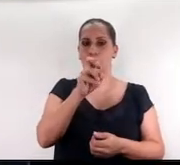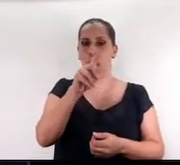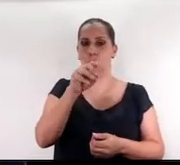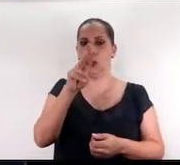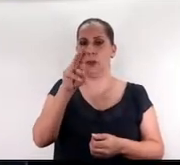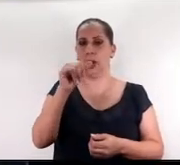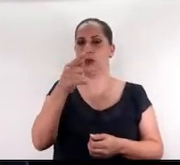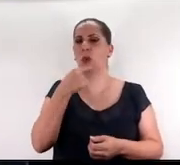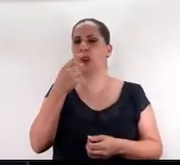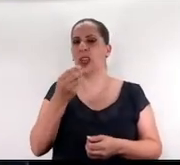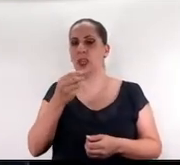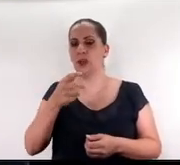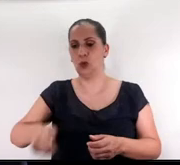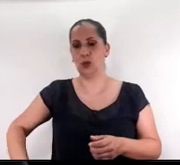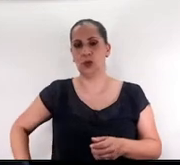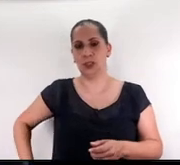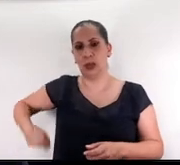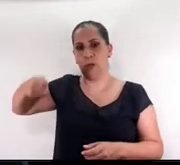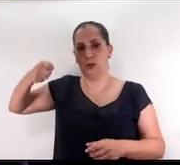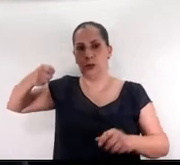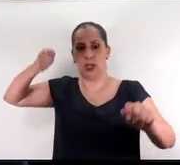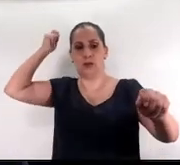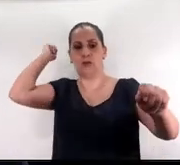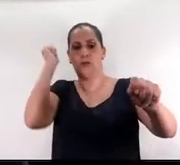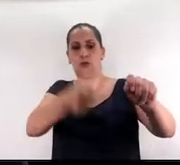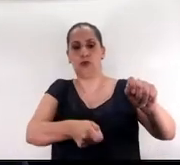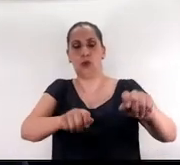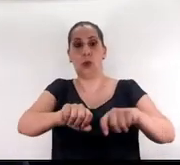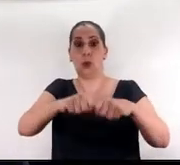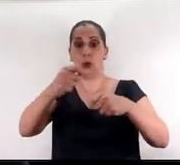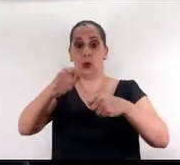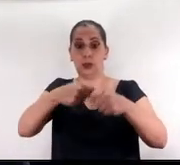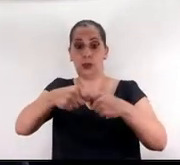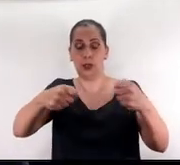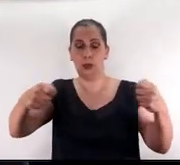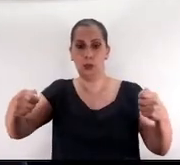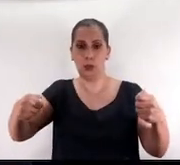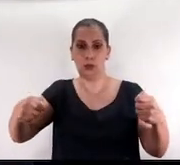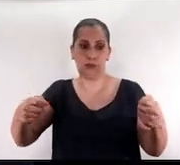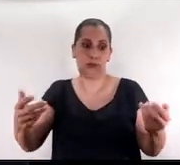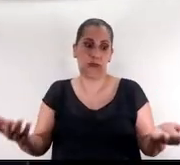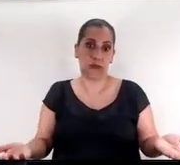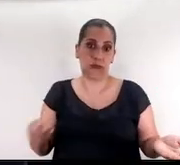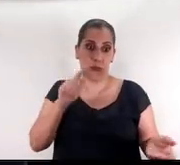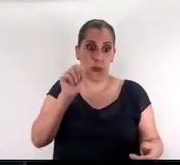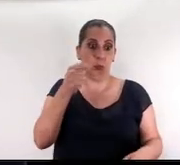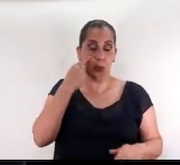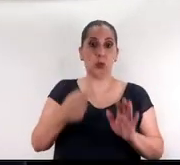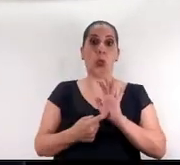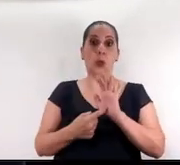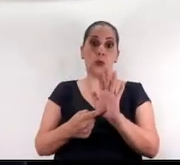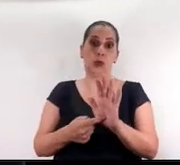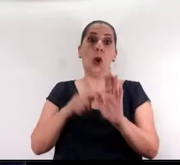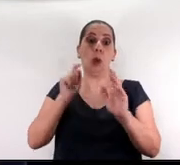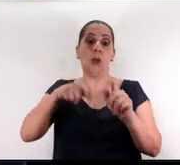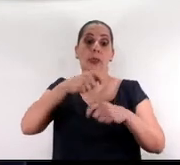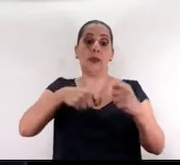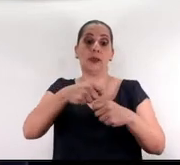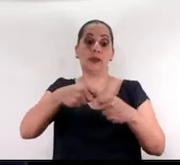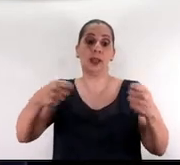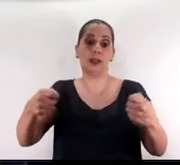el nudo gordiano y demostrar que tanto era que el nudo se podía desatar